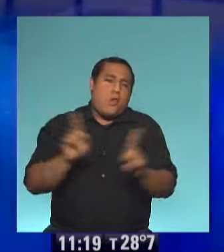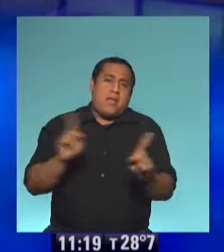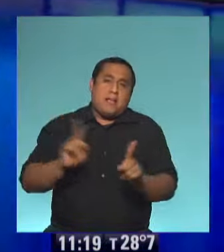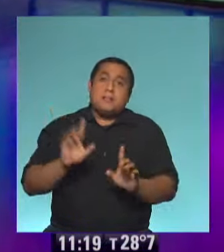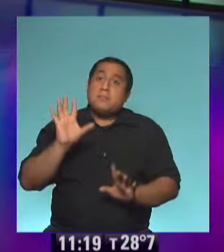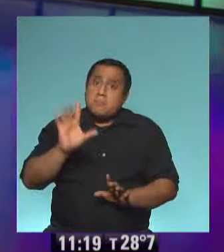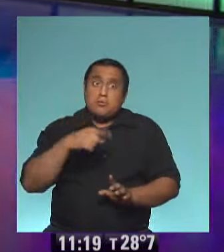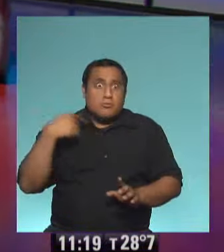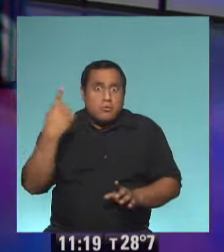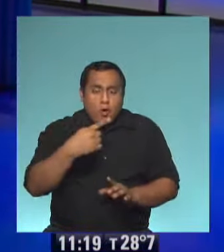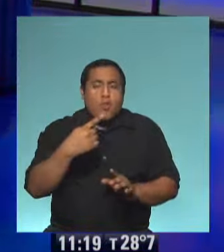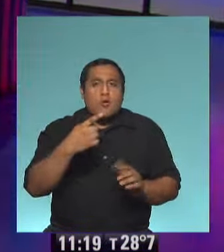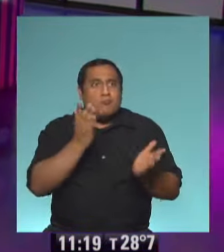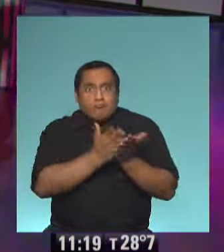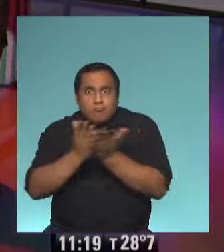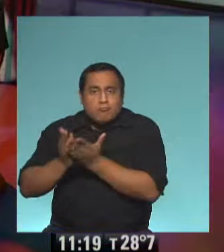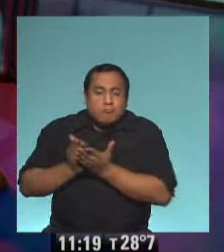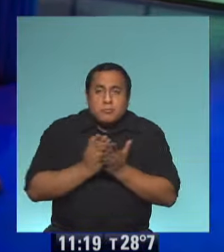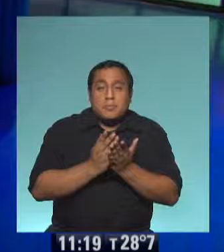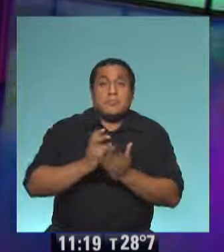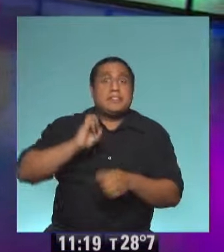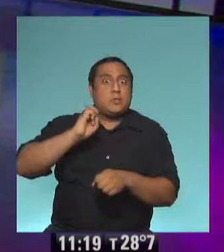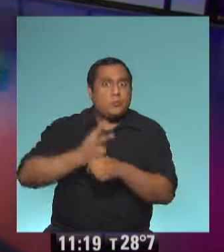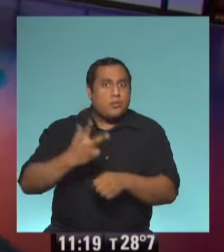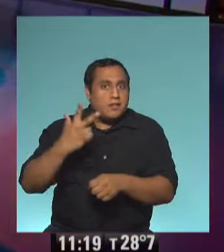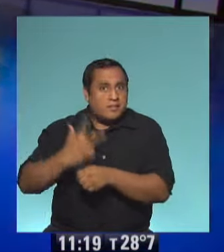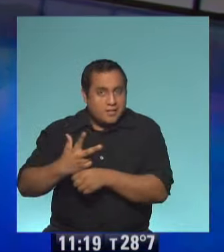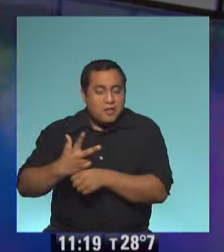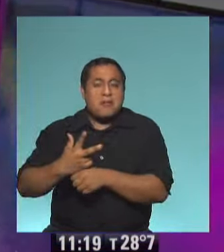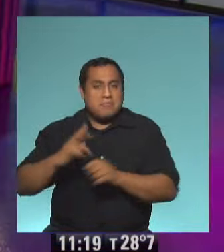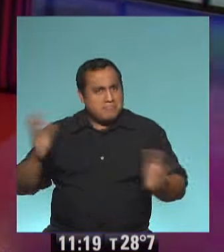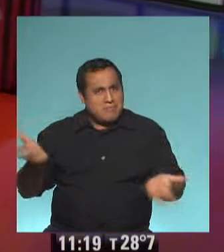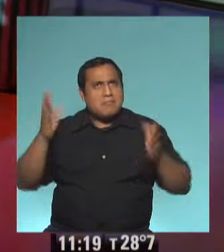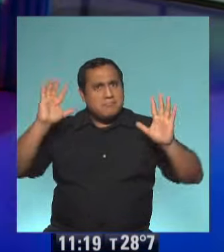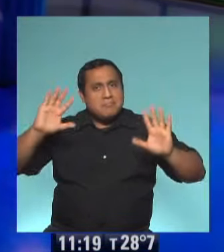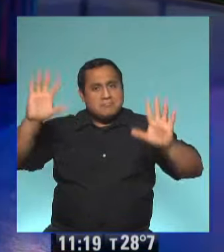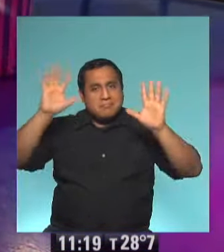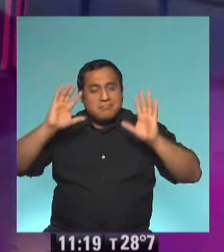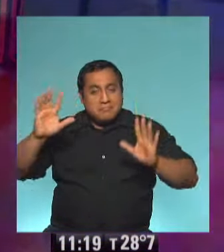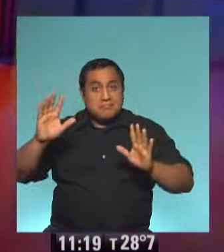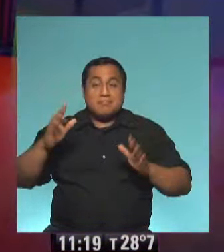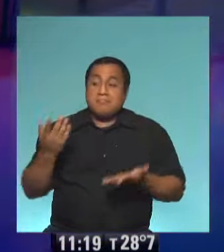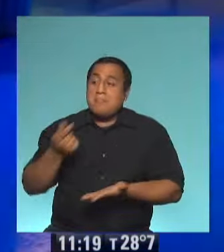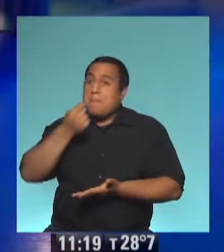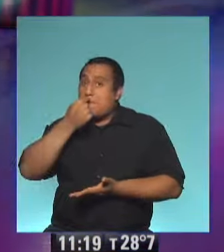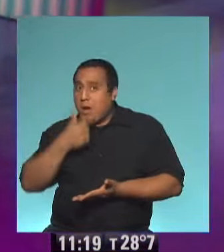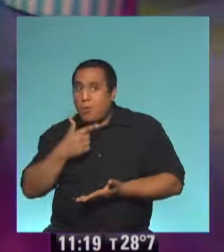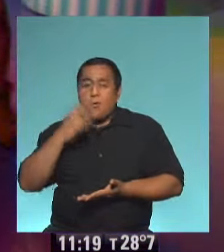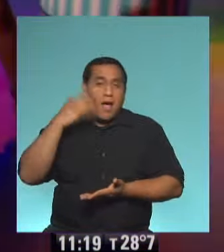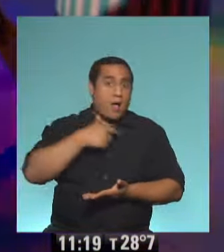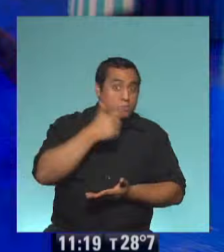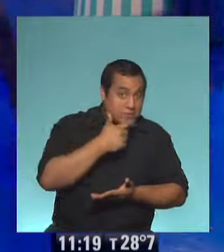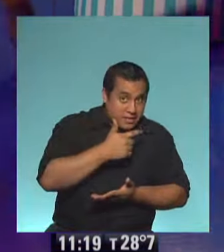nos acompañamos para estudiar. Segundo y tercero, la mano bien arriba, que aquí llegamos Mauricio y